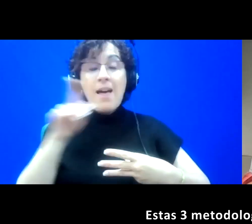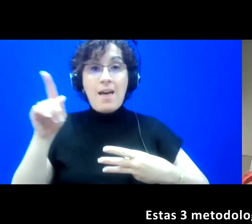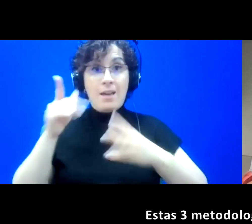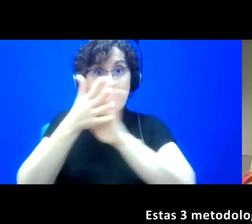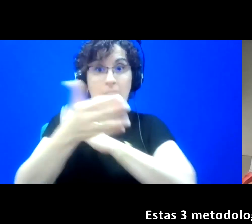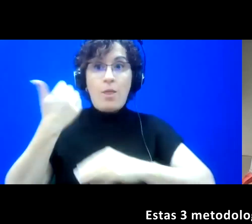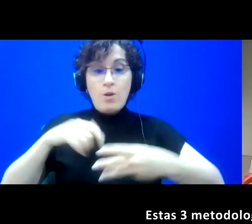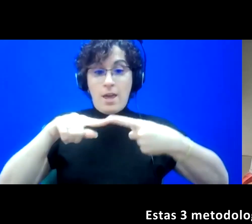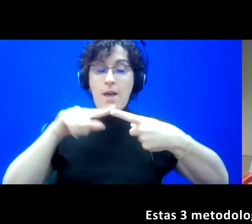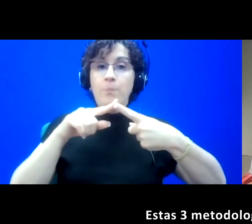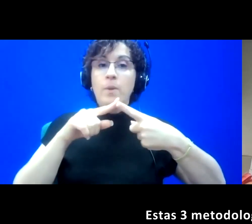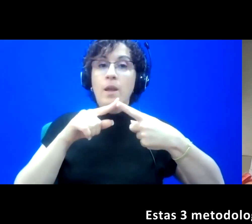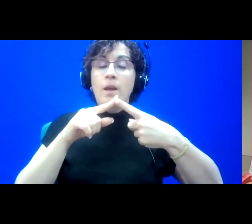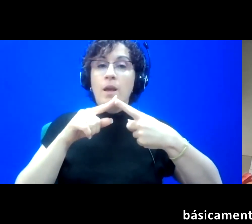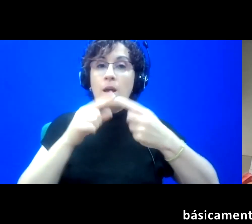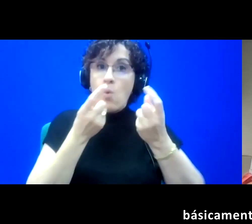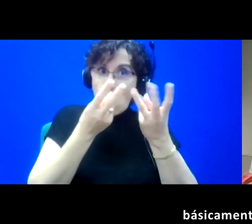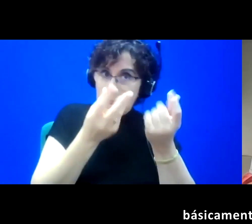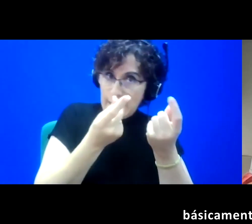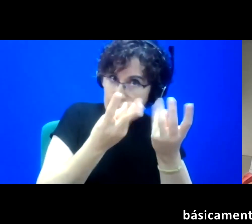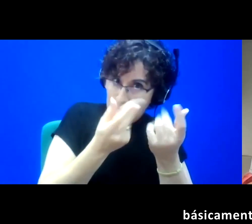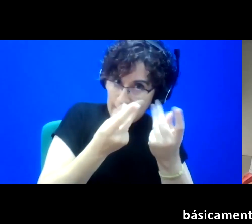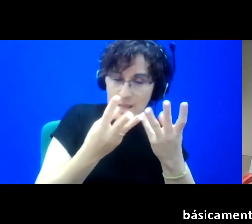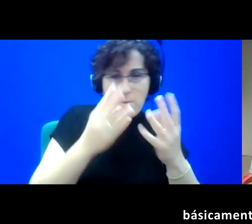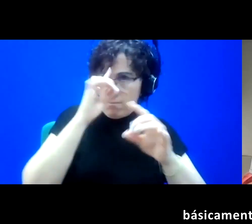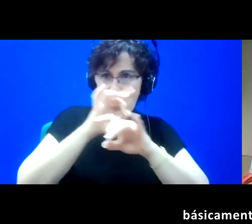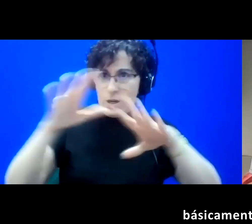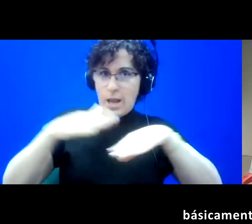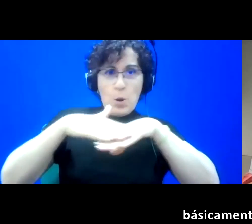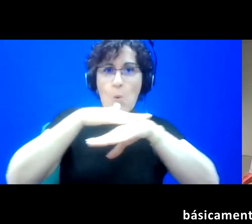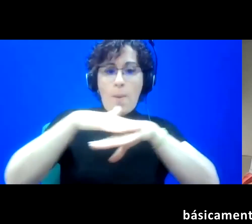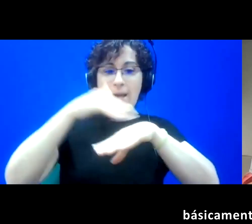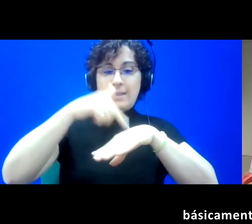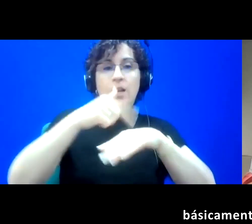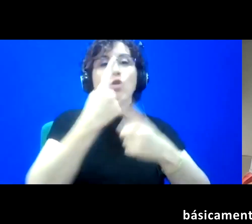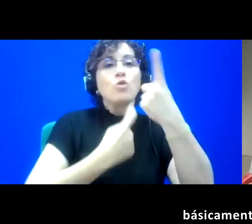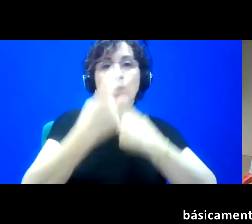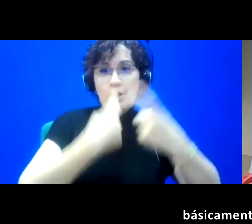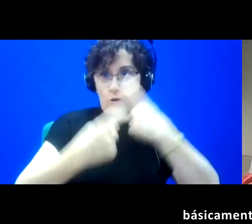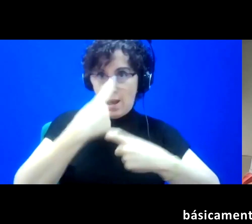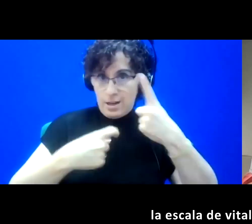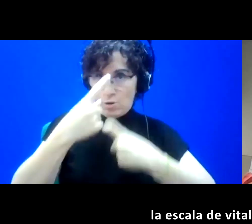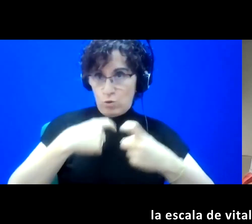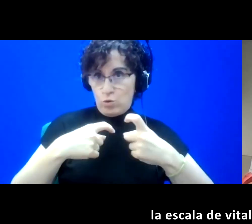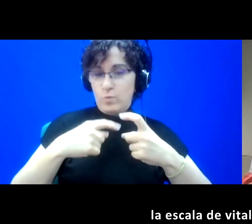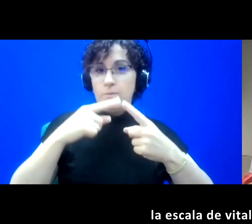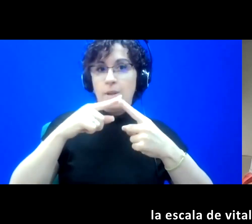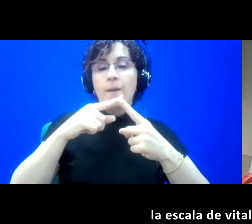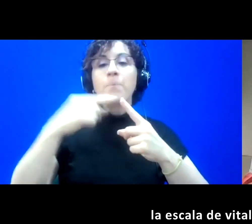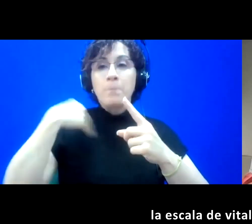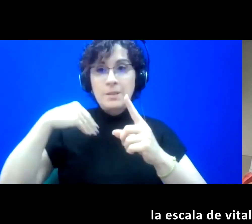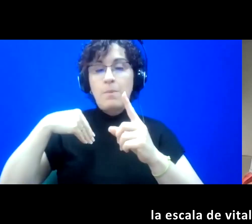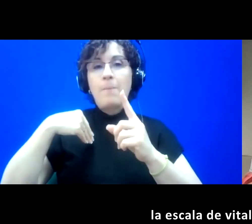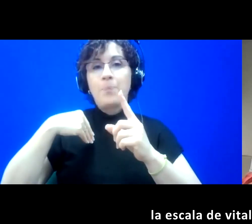son cuantitativas, una es cuantitativa básicamente en los cuestionarios sociolingüísticos, la escala de